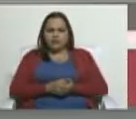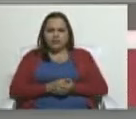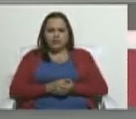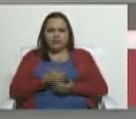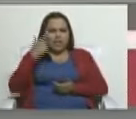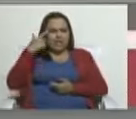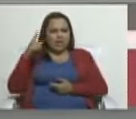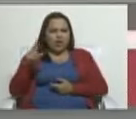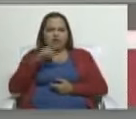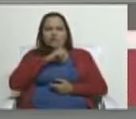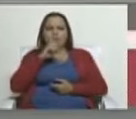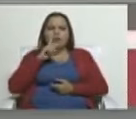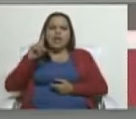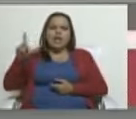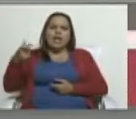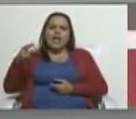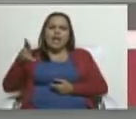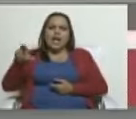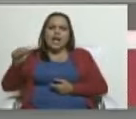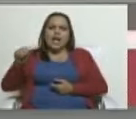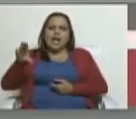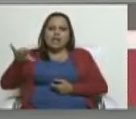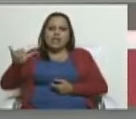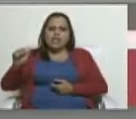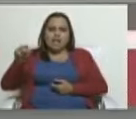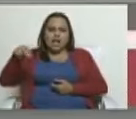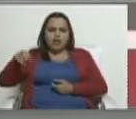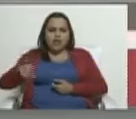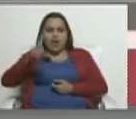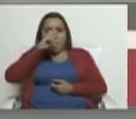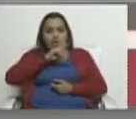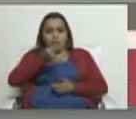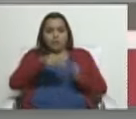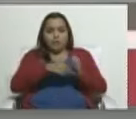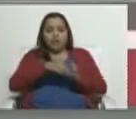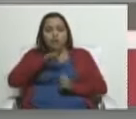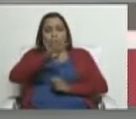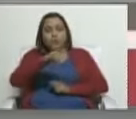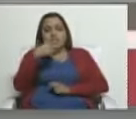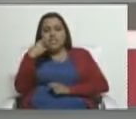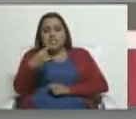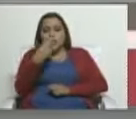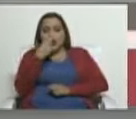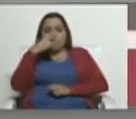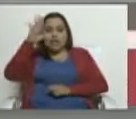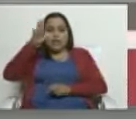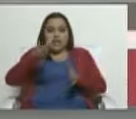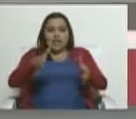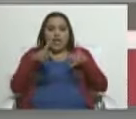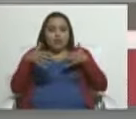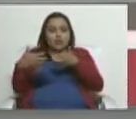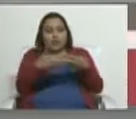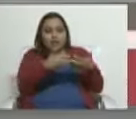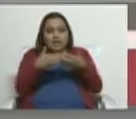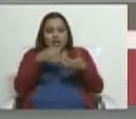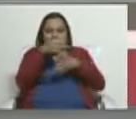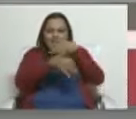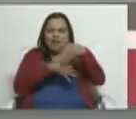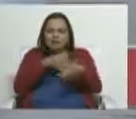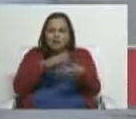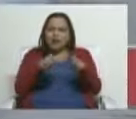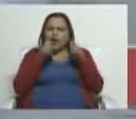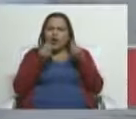Walter Graciano, sí, del año 2004, que se llama Hitler ganó la guerra. Y él explica ahí cómo mucho de esa